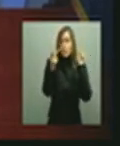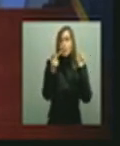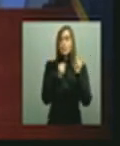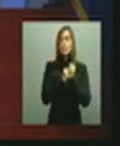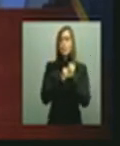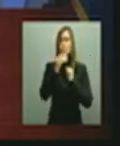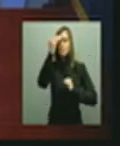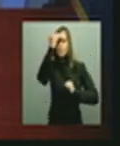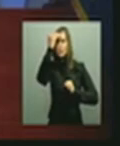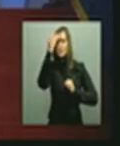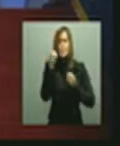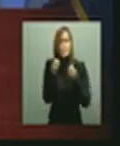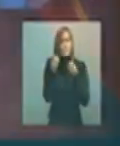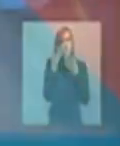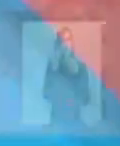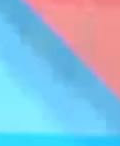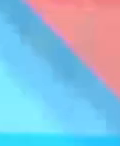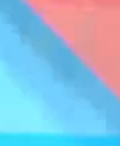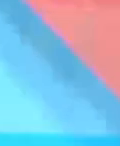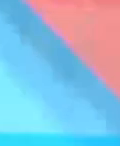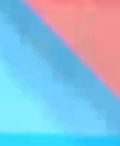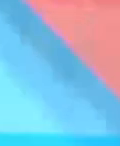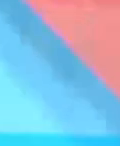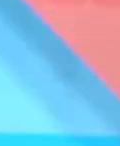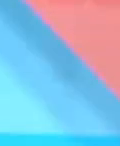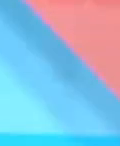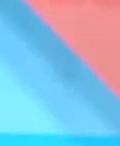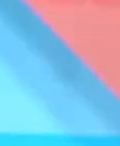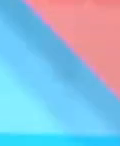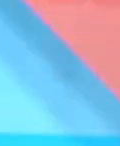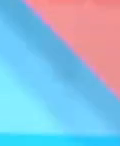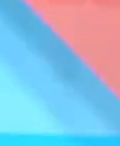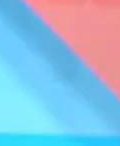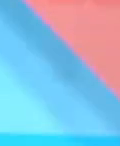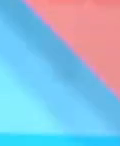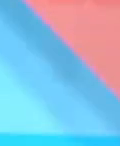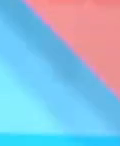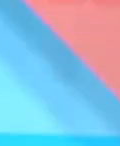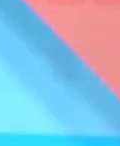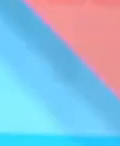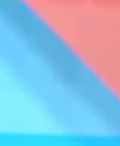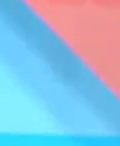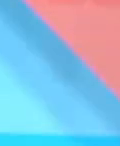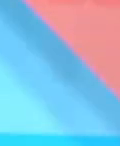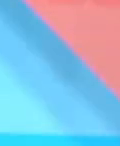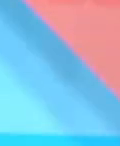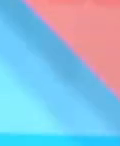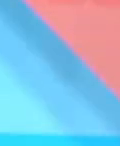ir muy breve a una pausa, vamos a regresar muy pronto aquí, así que no se vayan.